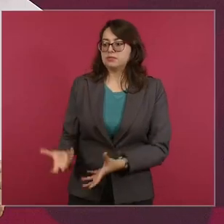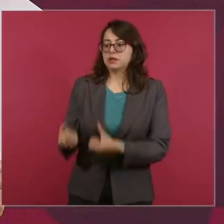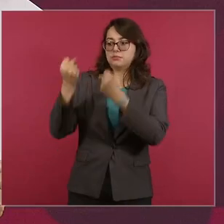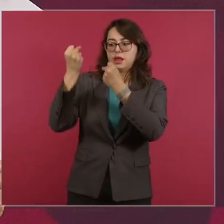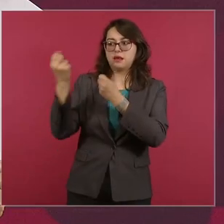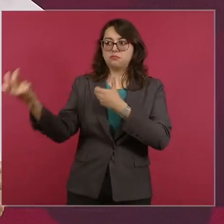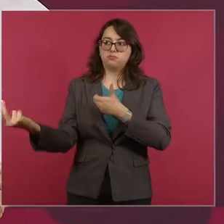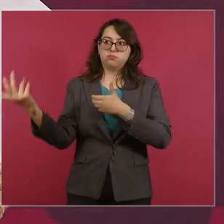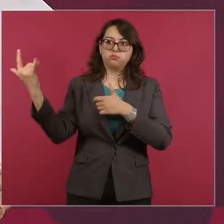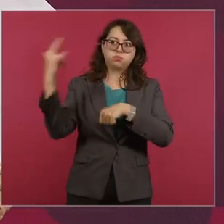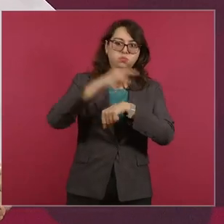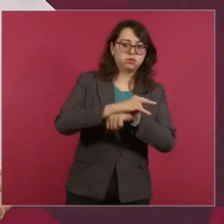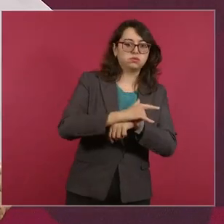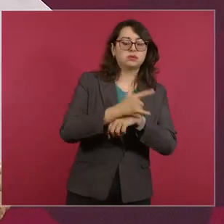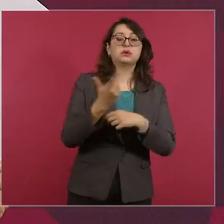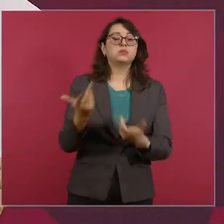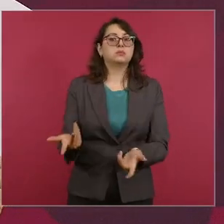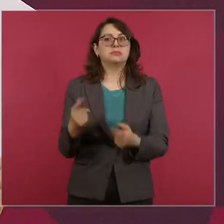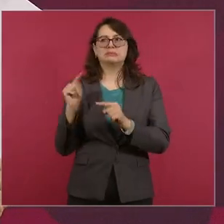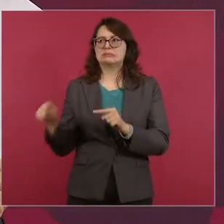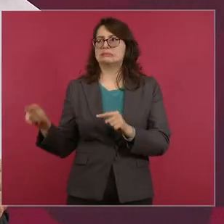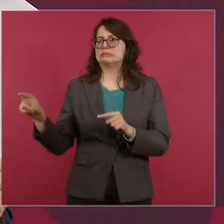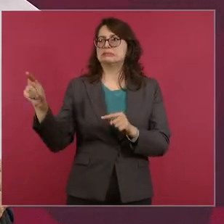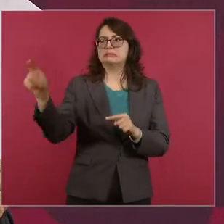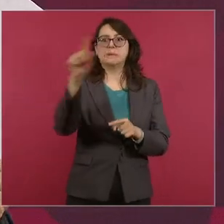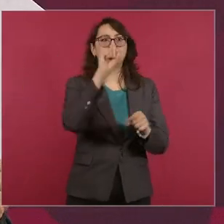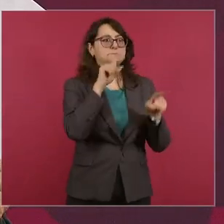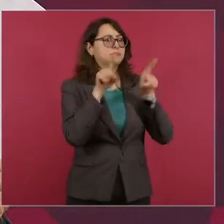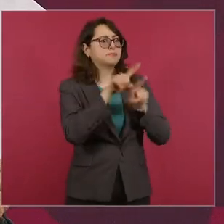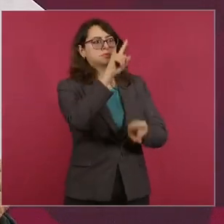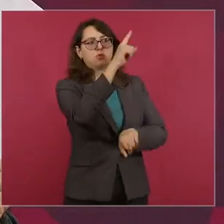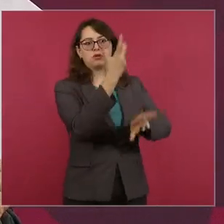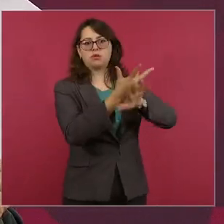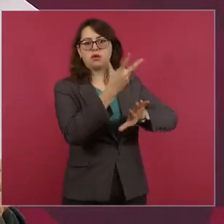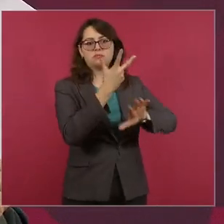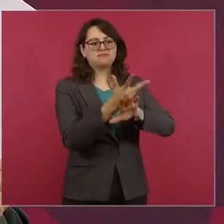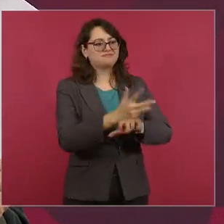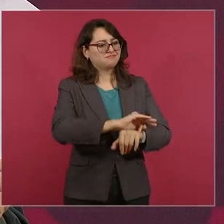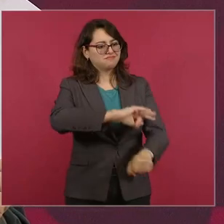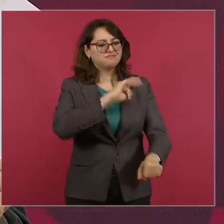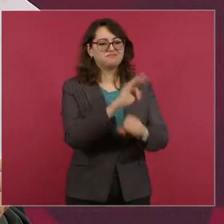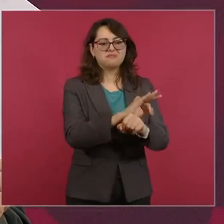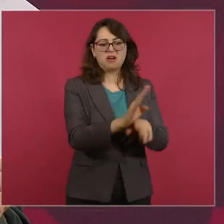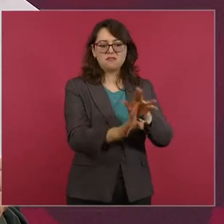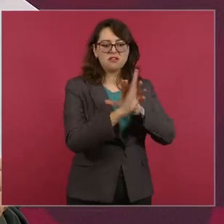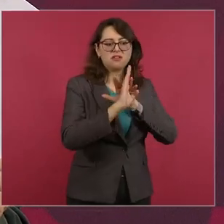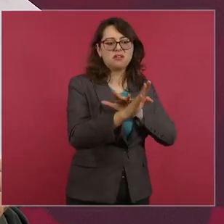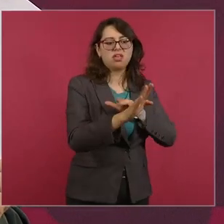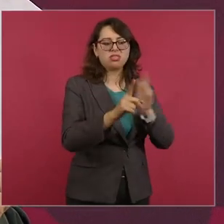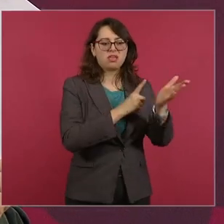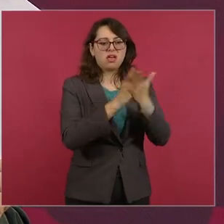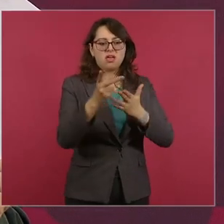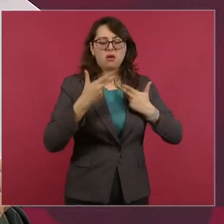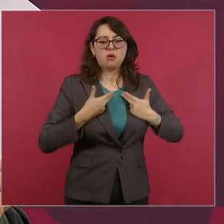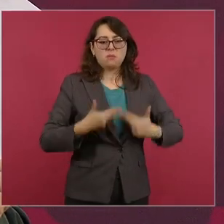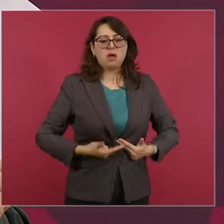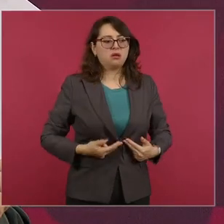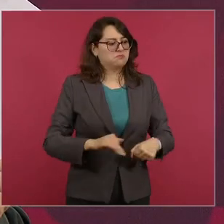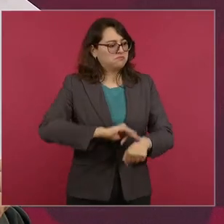muchos cónsules en Estados Unidos defendiendo a migrantes